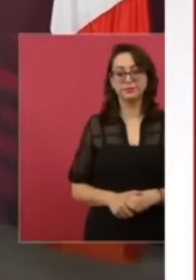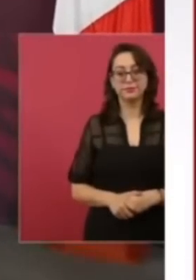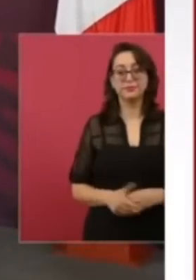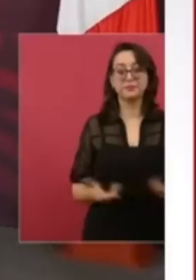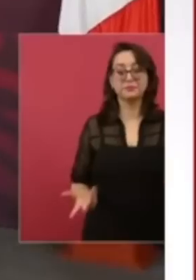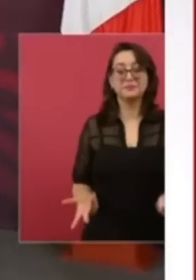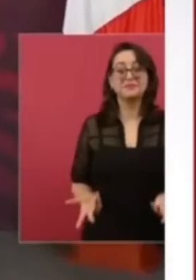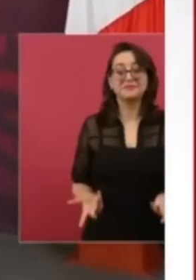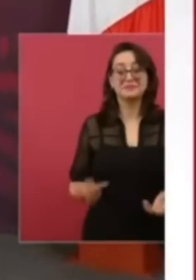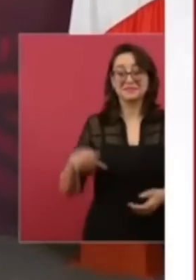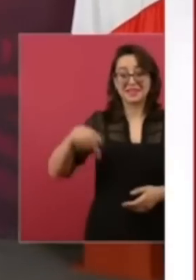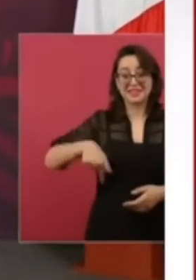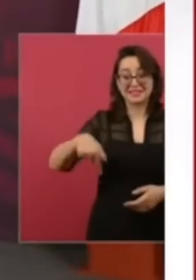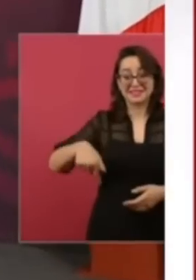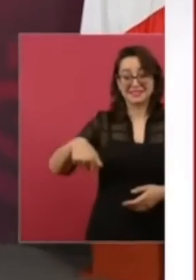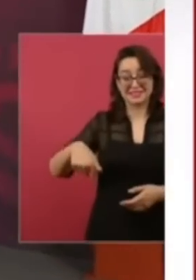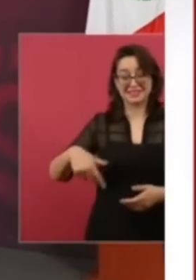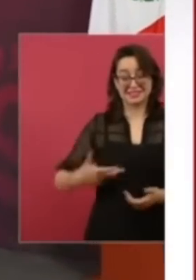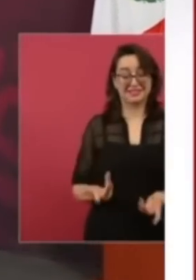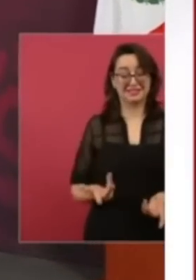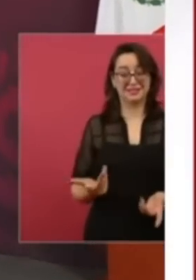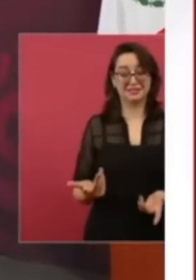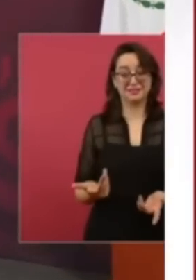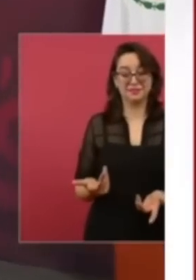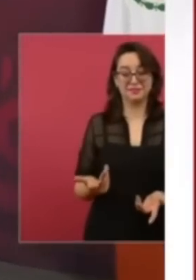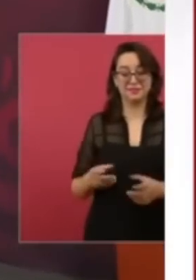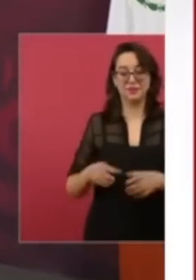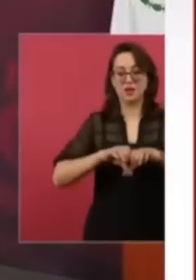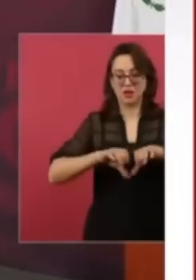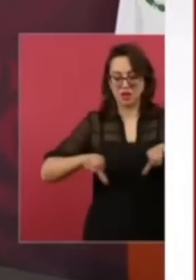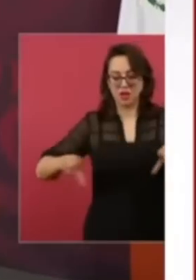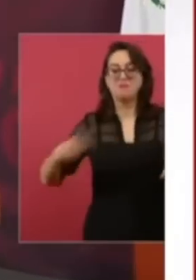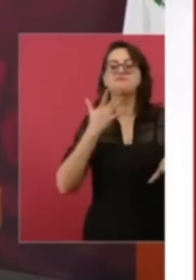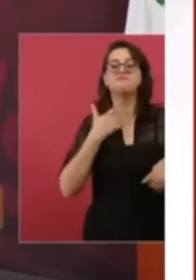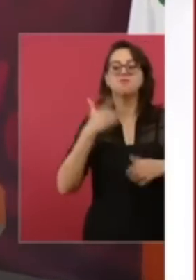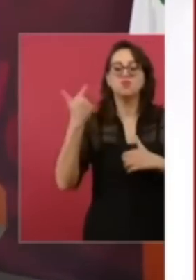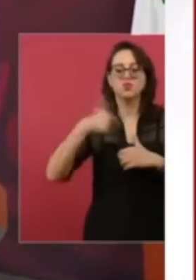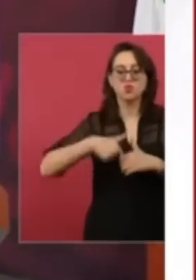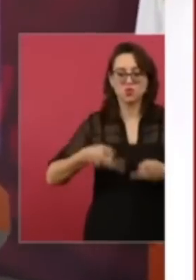en las tomas clandestinas que se encontraron,